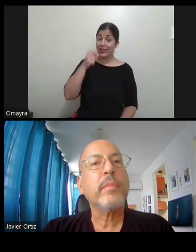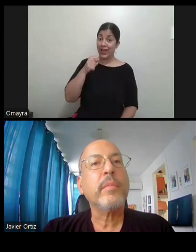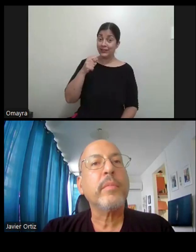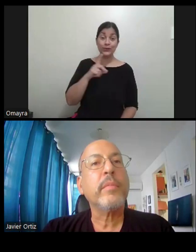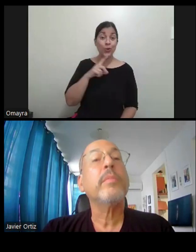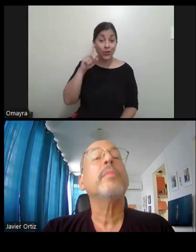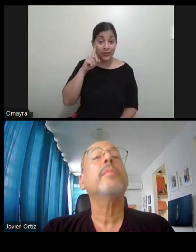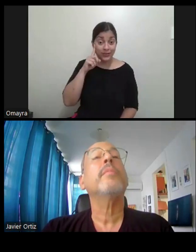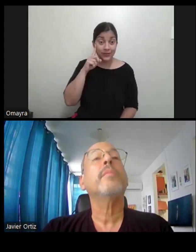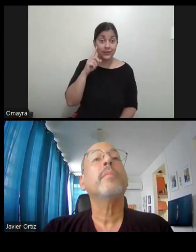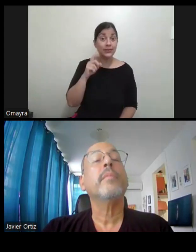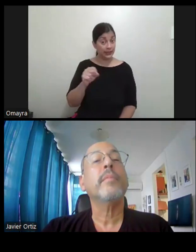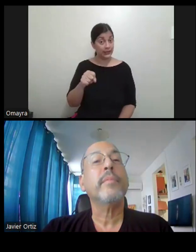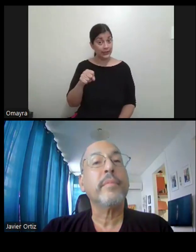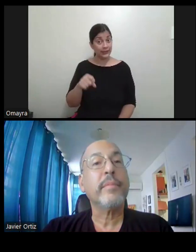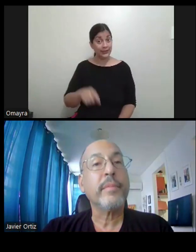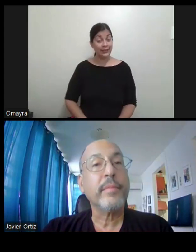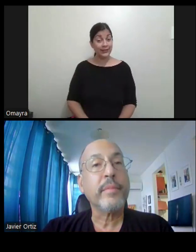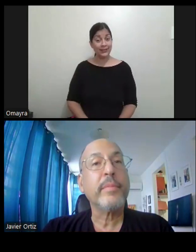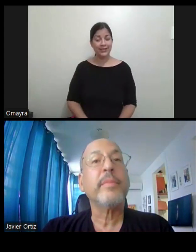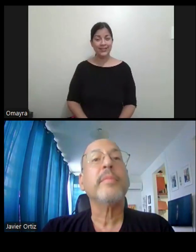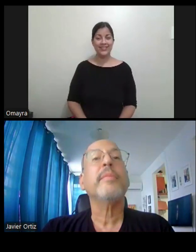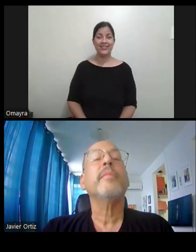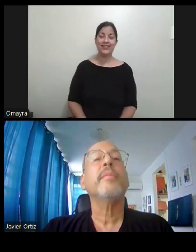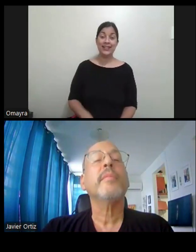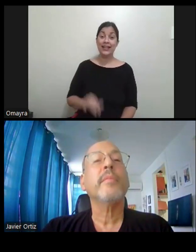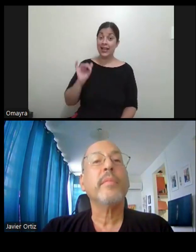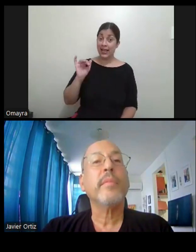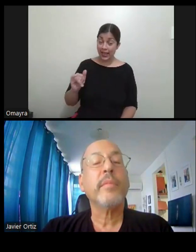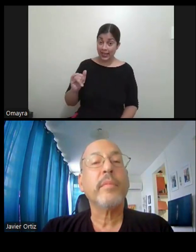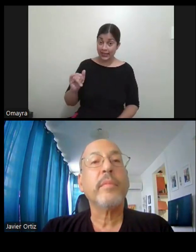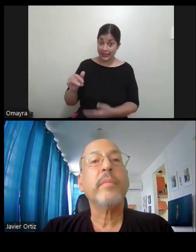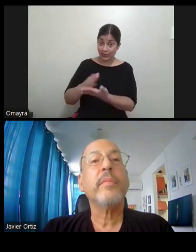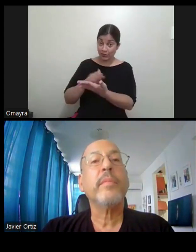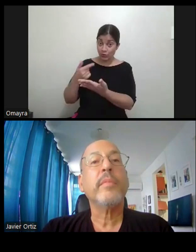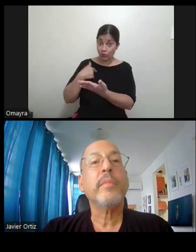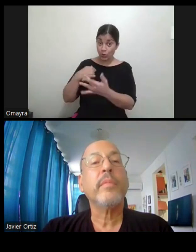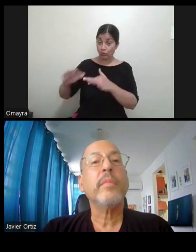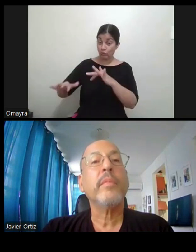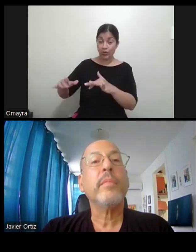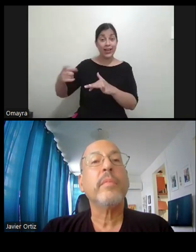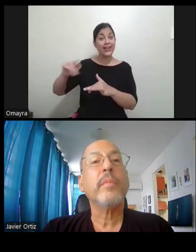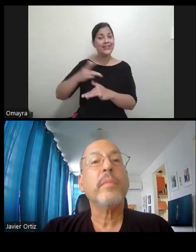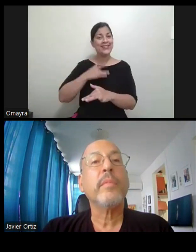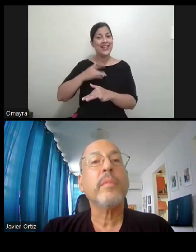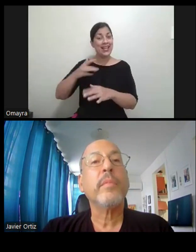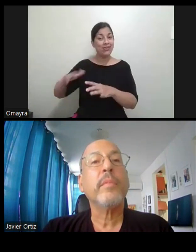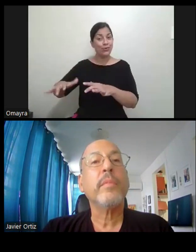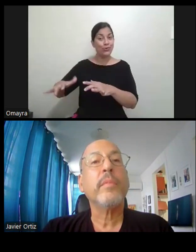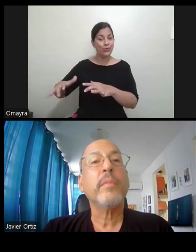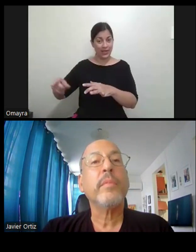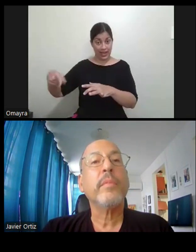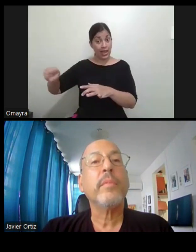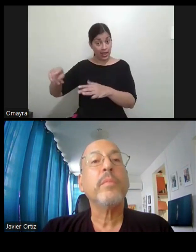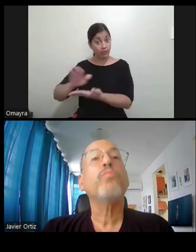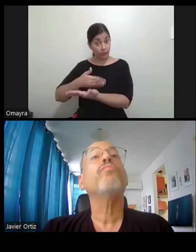tías. A eso es que ya mismo yo iba. Y ese instrumento yo lo toco, ya sienten la vibración y mis tías han tocado conmigo